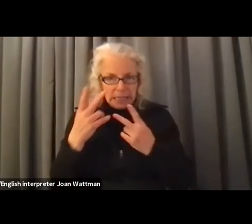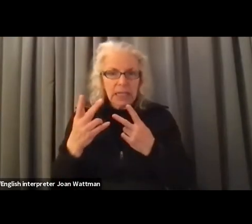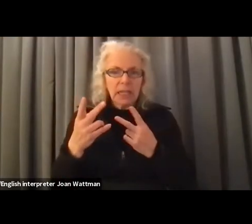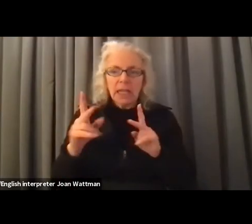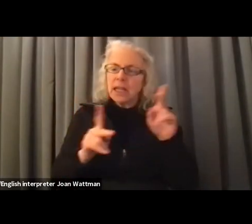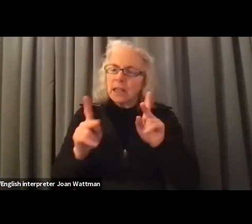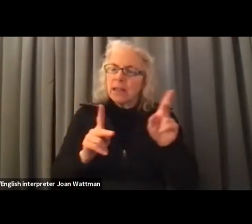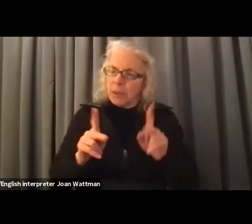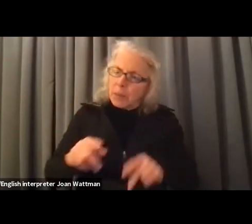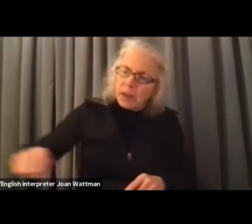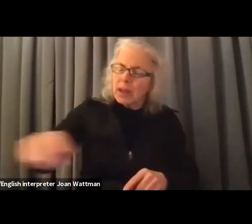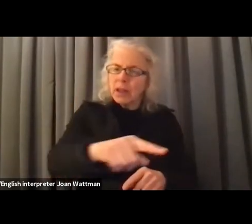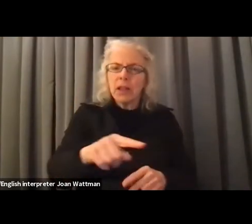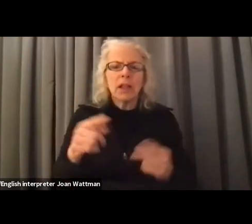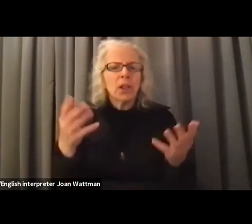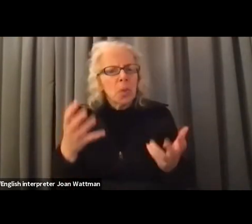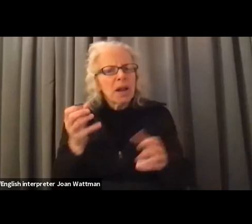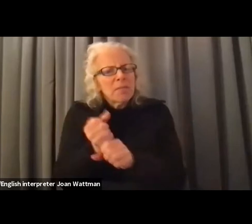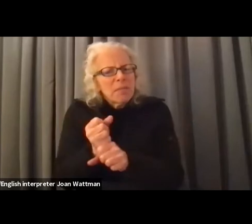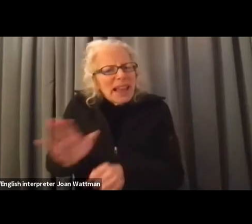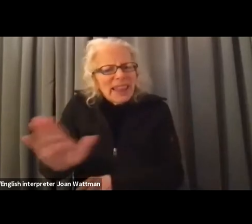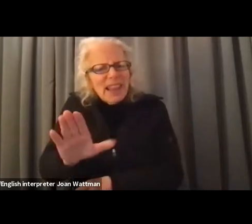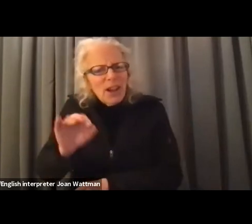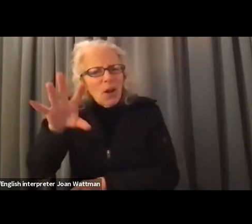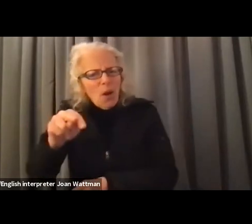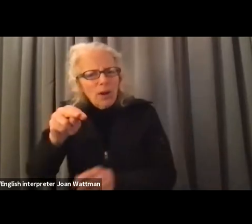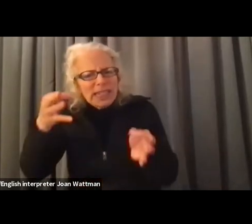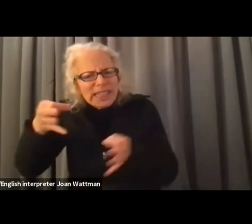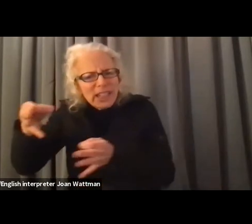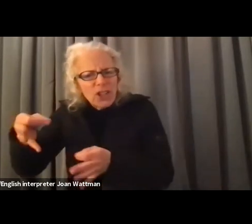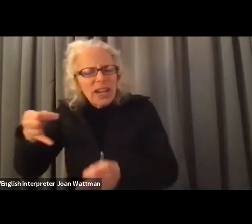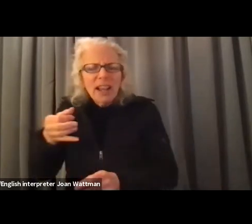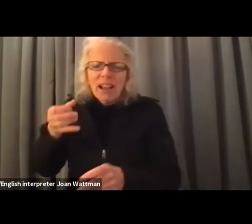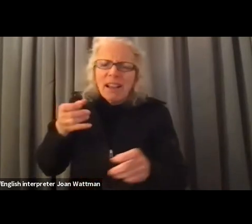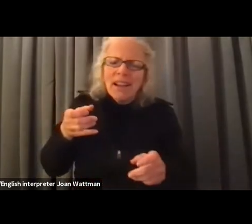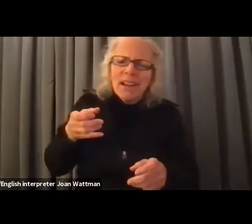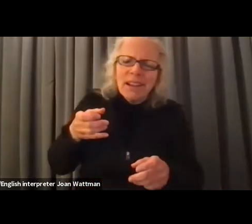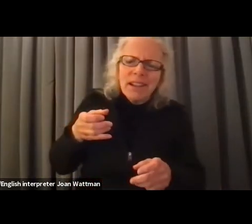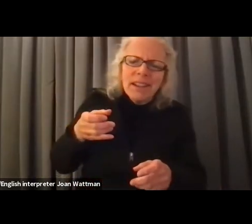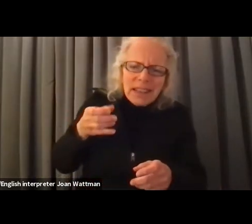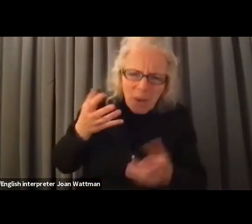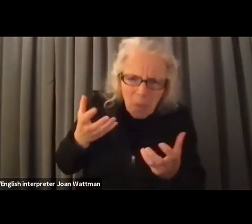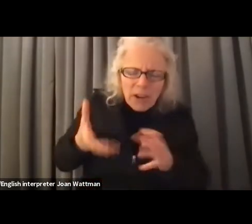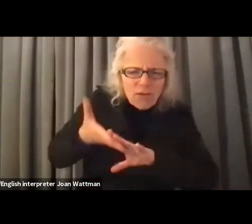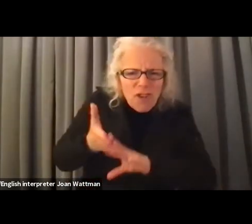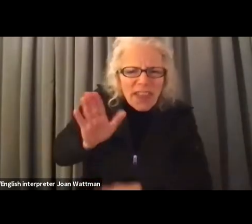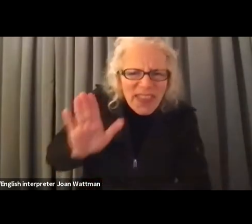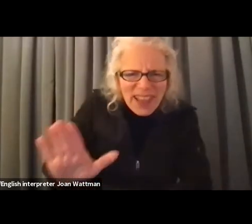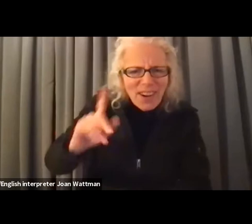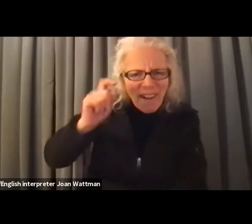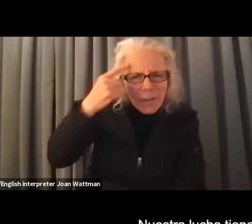De autodeterminarse, pero también en la posibilidad de cuidar nuestros territorios como espacio de